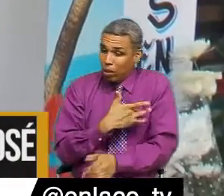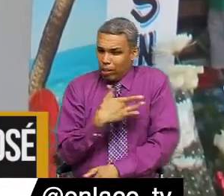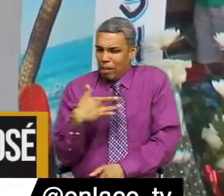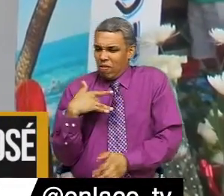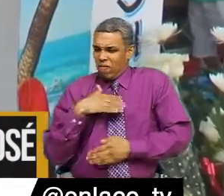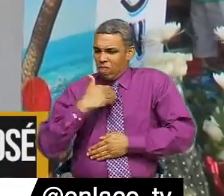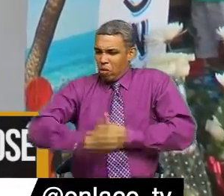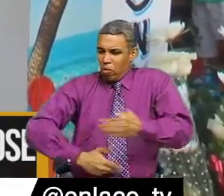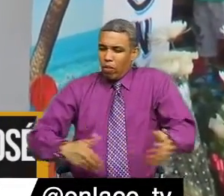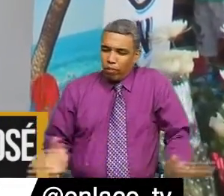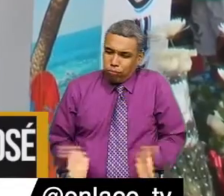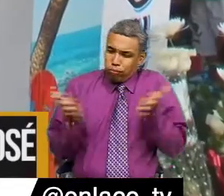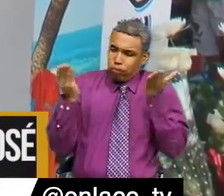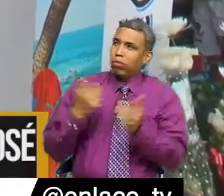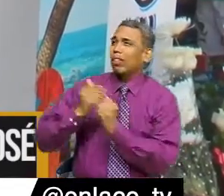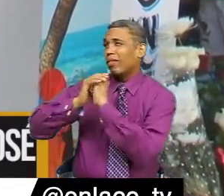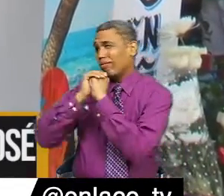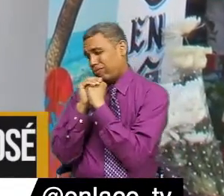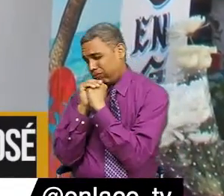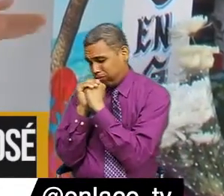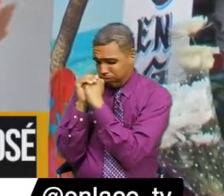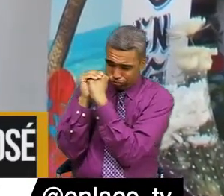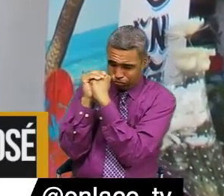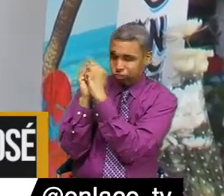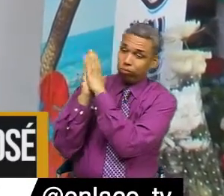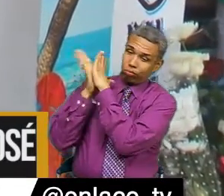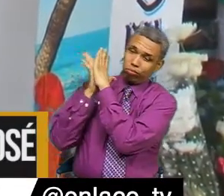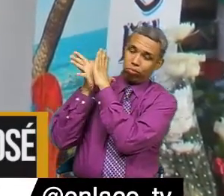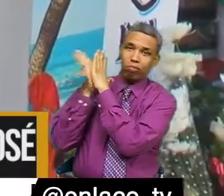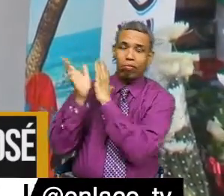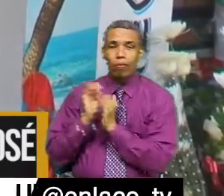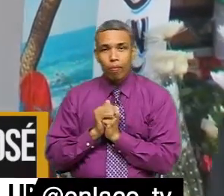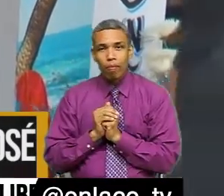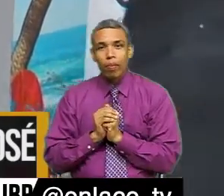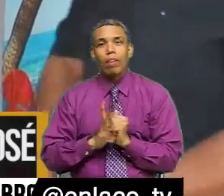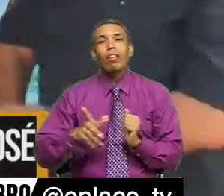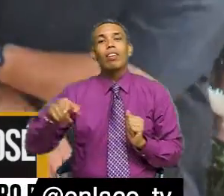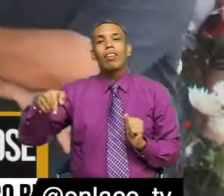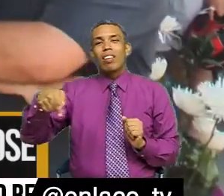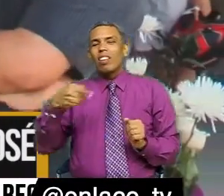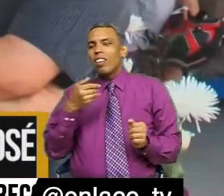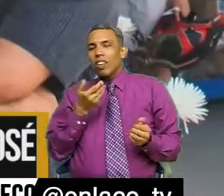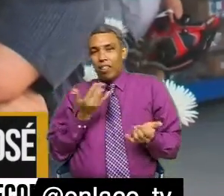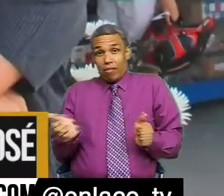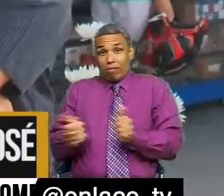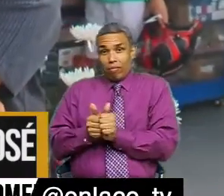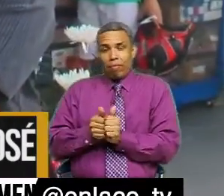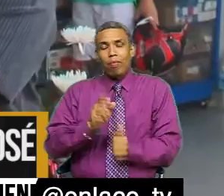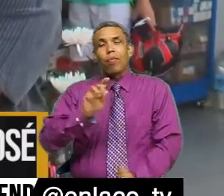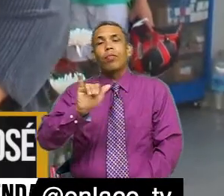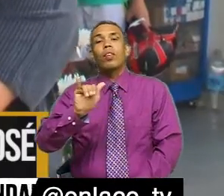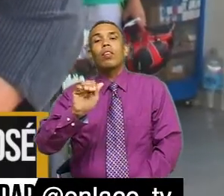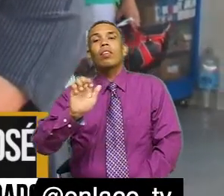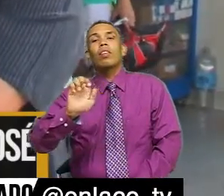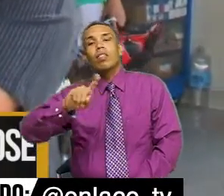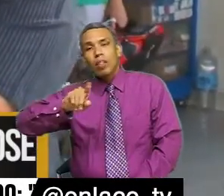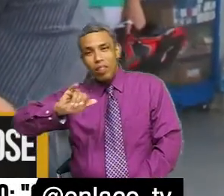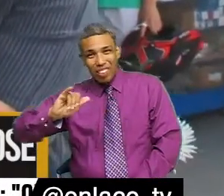en Barranca Bermeja nace por el pediatra, el doctor Jessis Blanco, quien me acompaña a esta hora de la tarde en